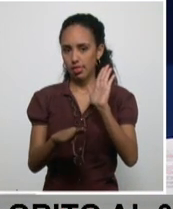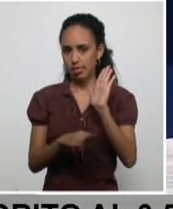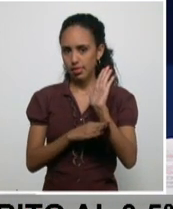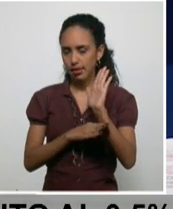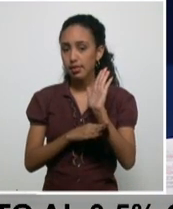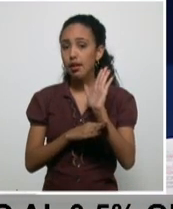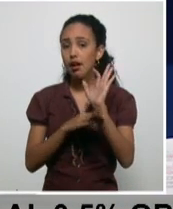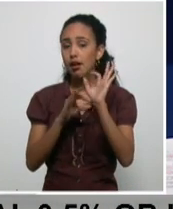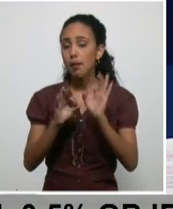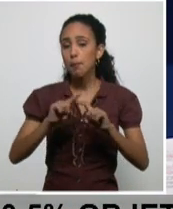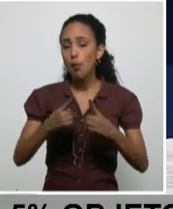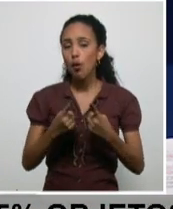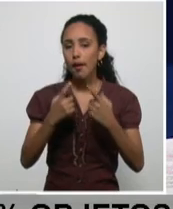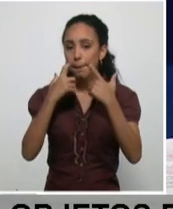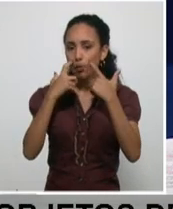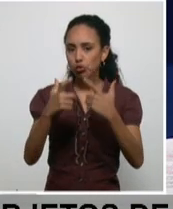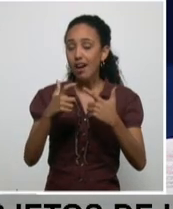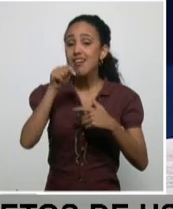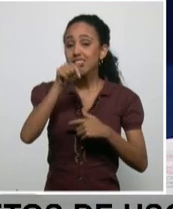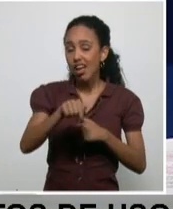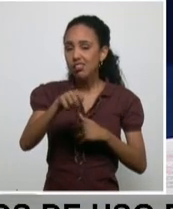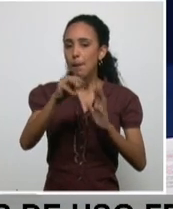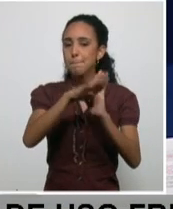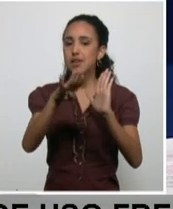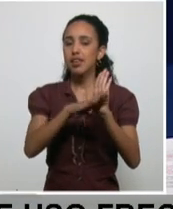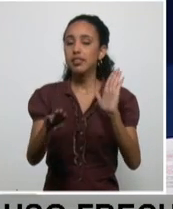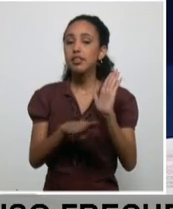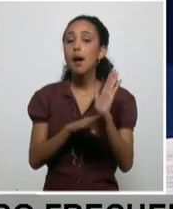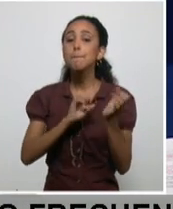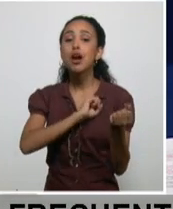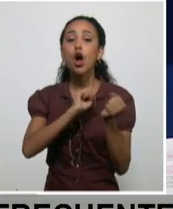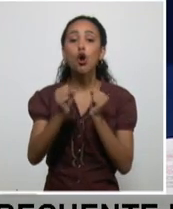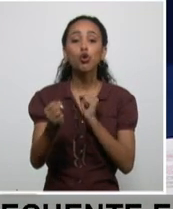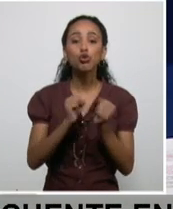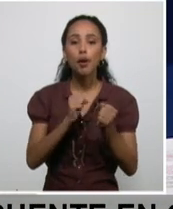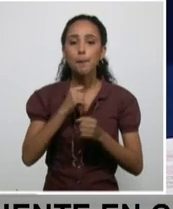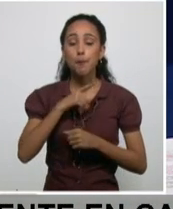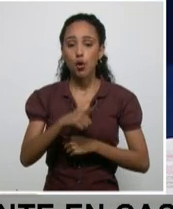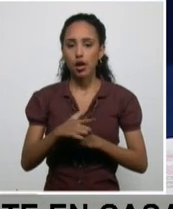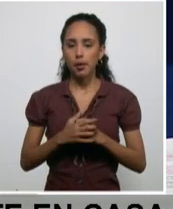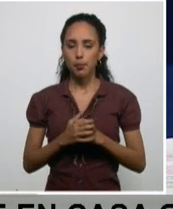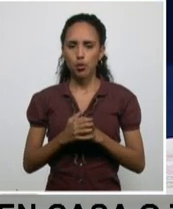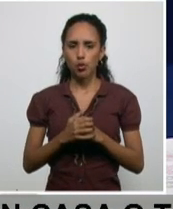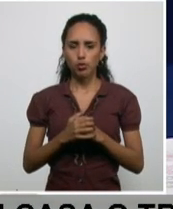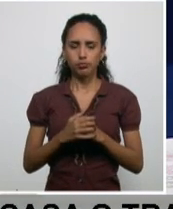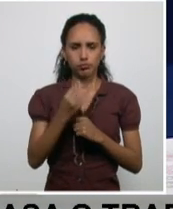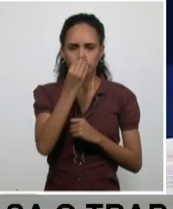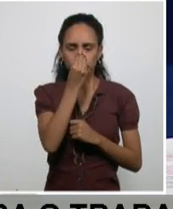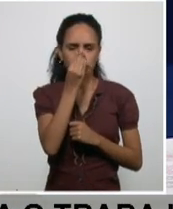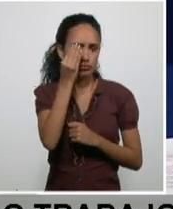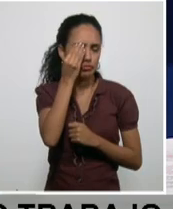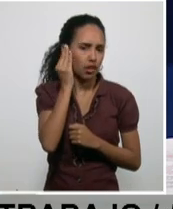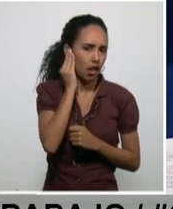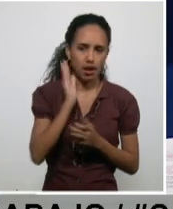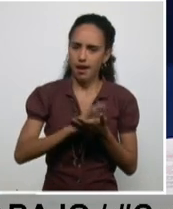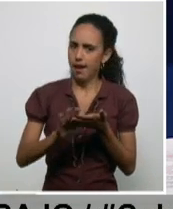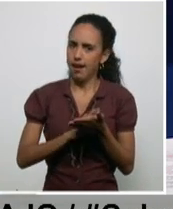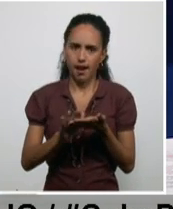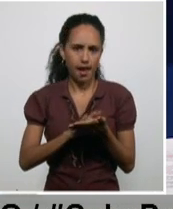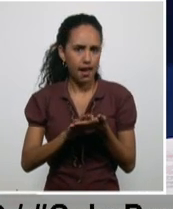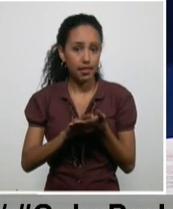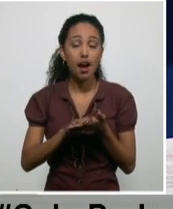la importancia de las medidas de control, como es evitar tocarse la nariz, la boca, los ojos, lavarse las manos con